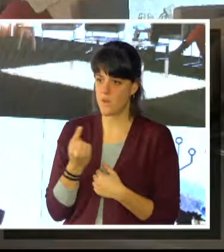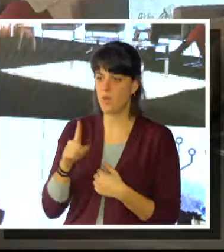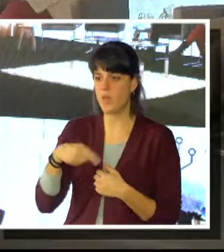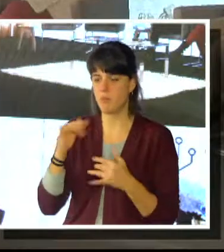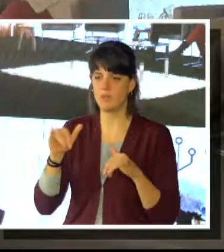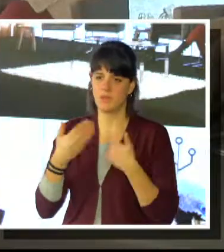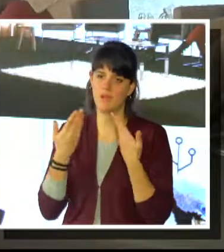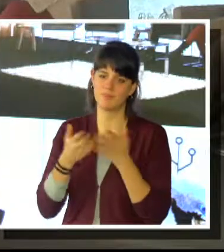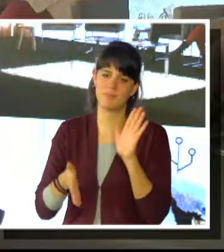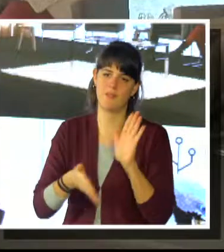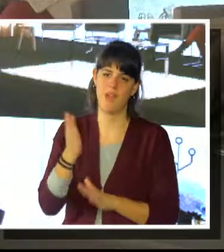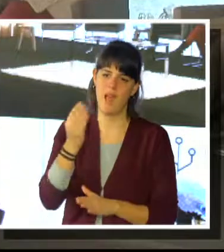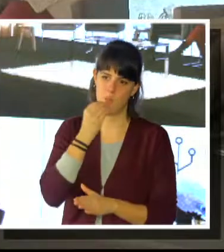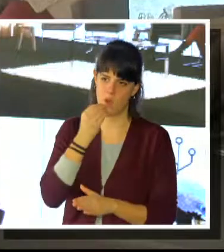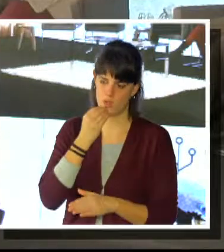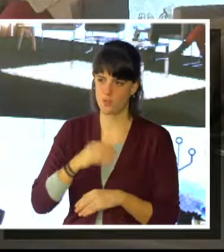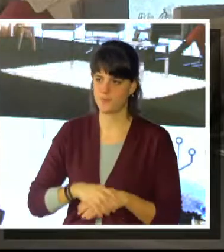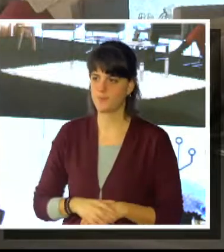sobreocupación.